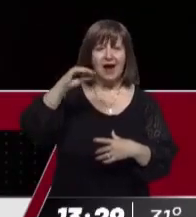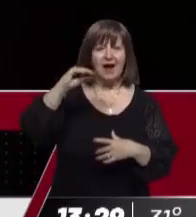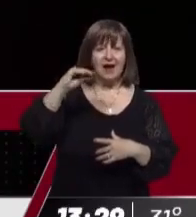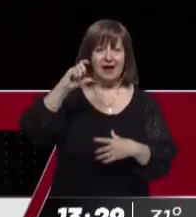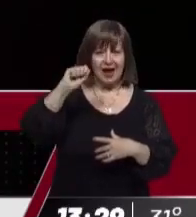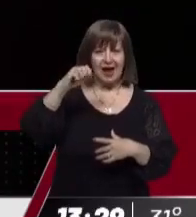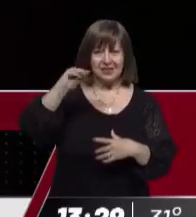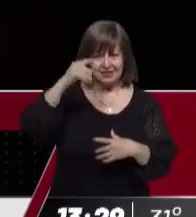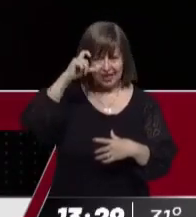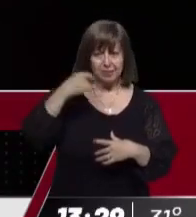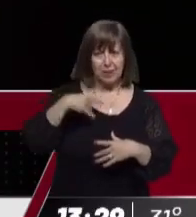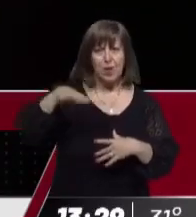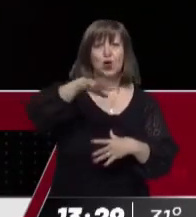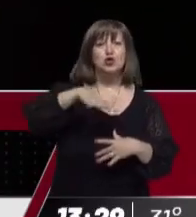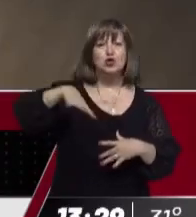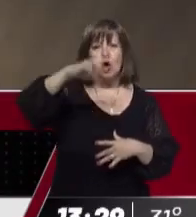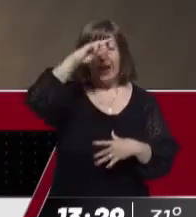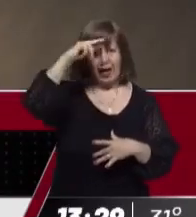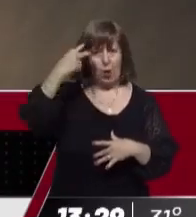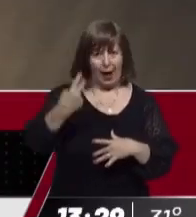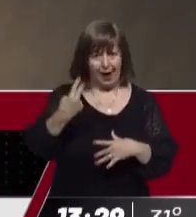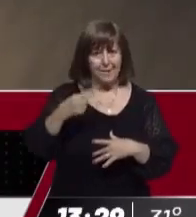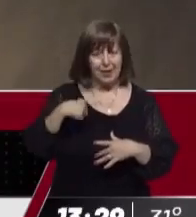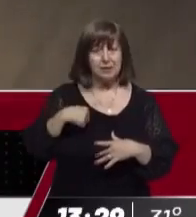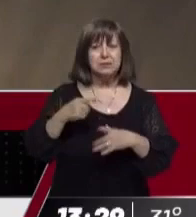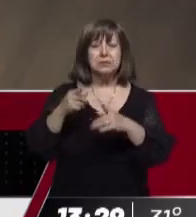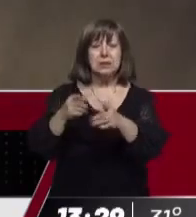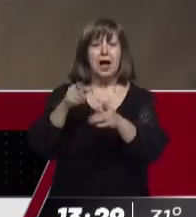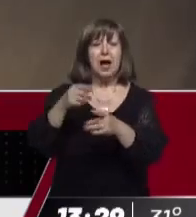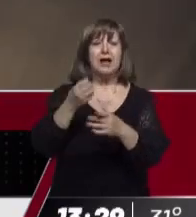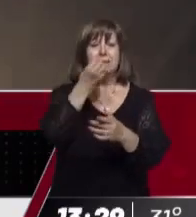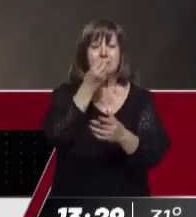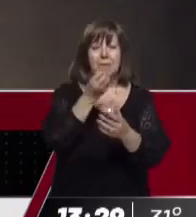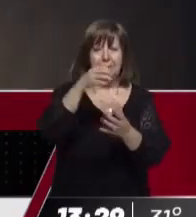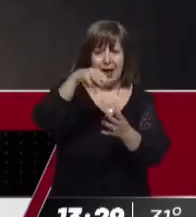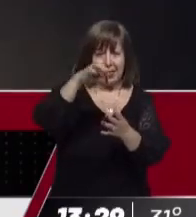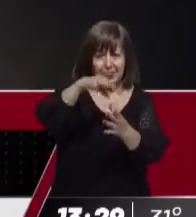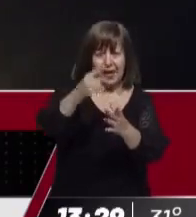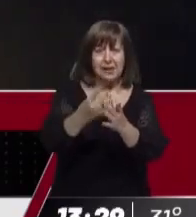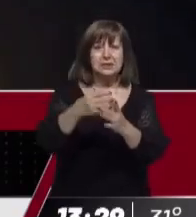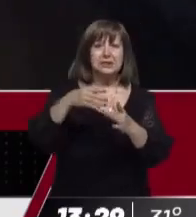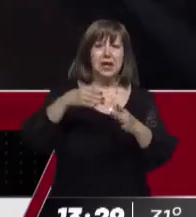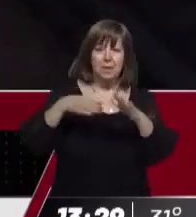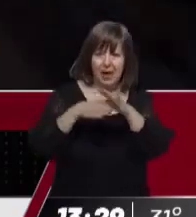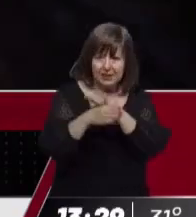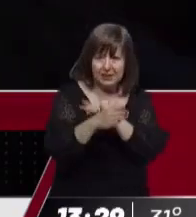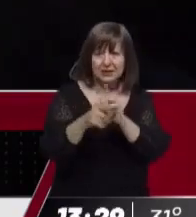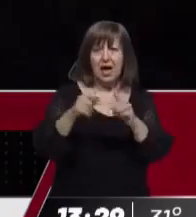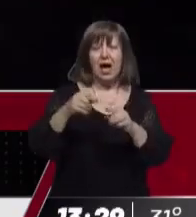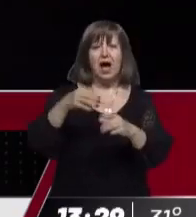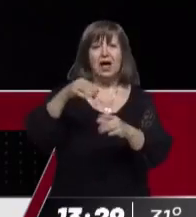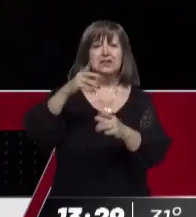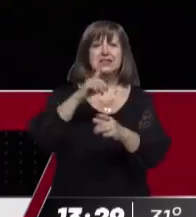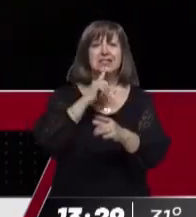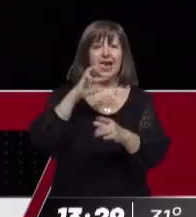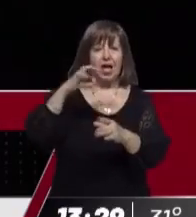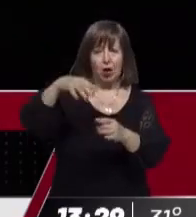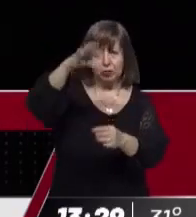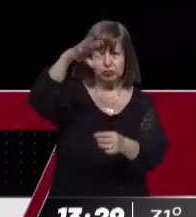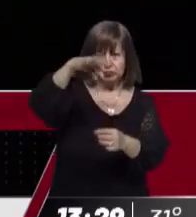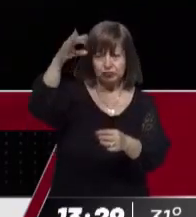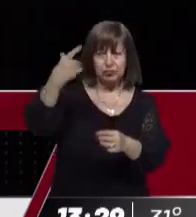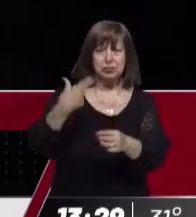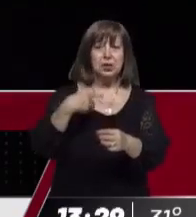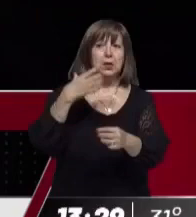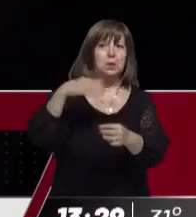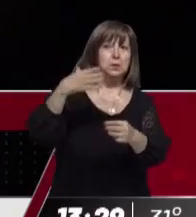de los Huarpes cuando llegaron los españoles. Que acá tenían maíz, que acá tenían peces, que después tuvieron trigo, que después tuvieron caballos con la